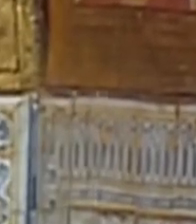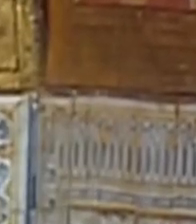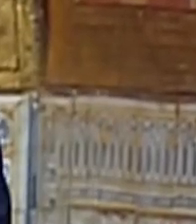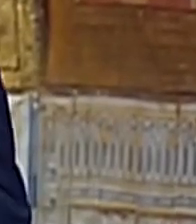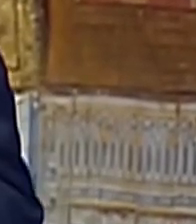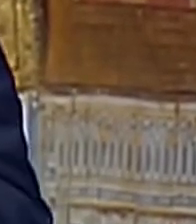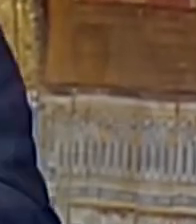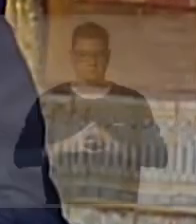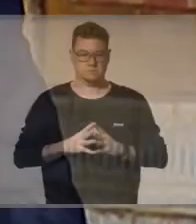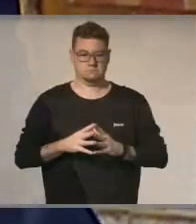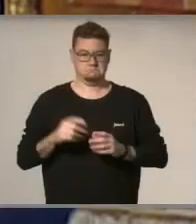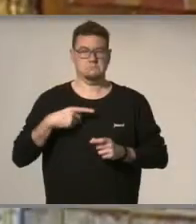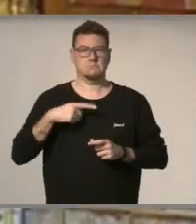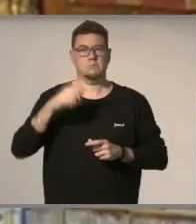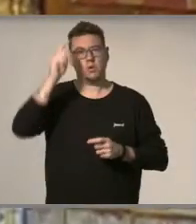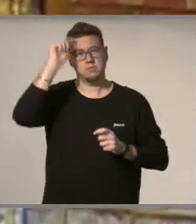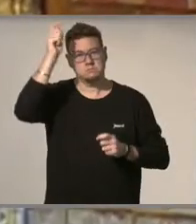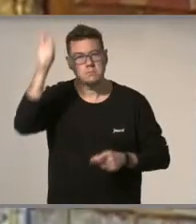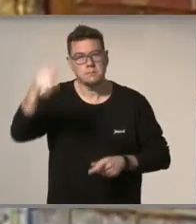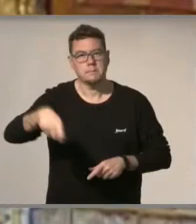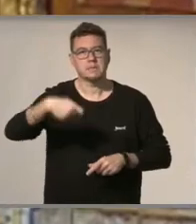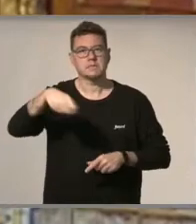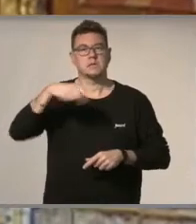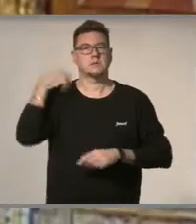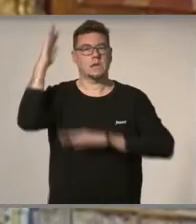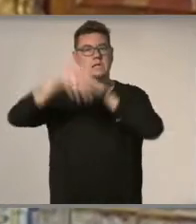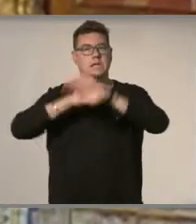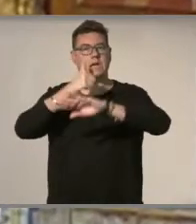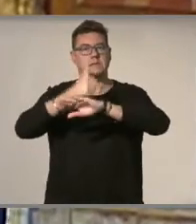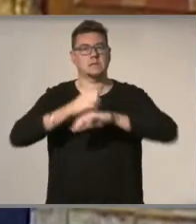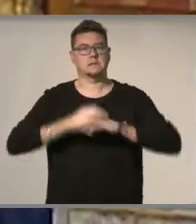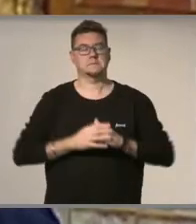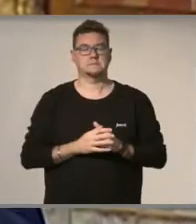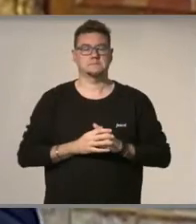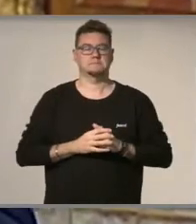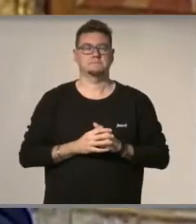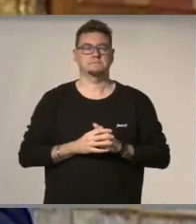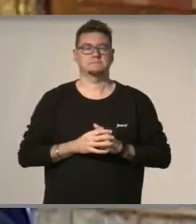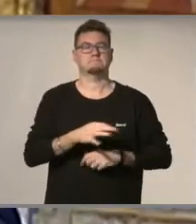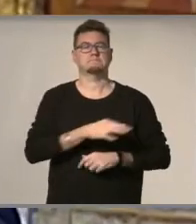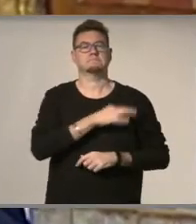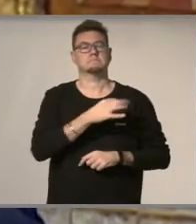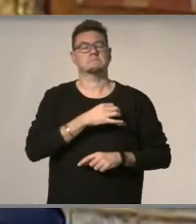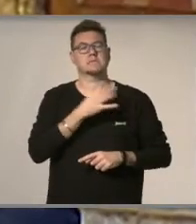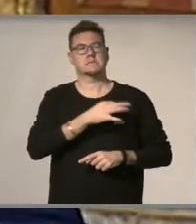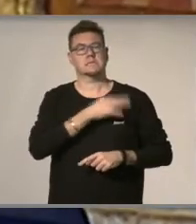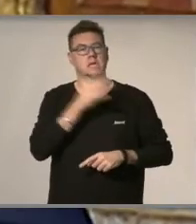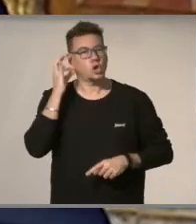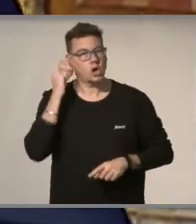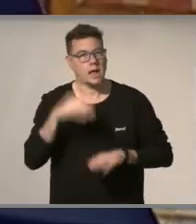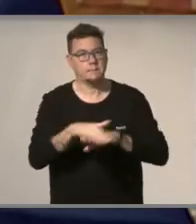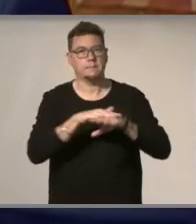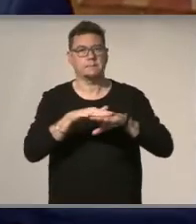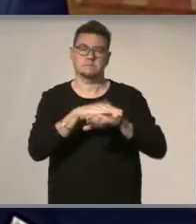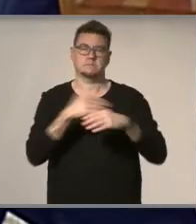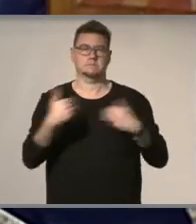Con la venia, molt honorable president de la Generalitat, excelentísima señora ministra de